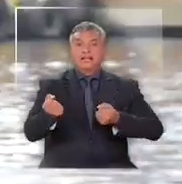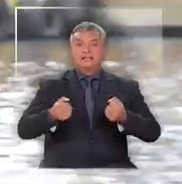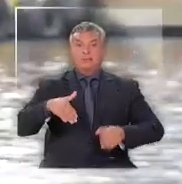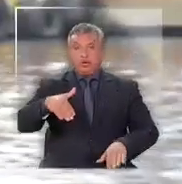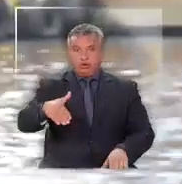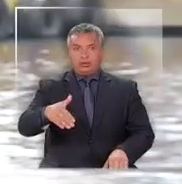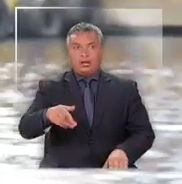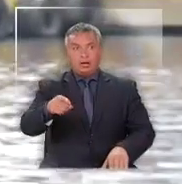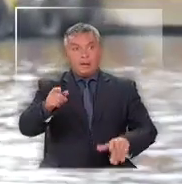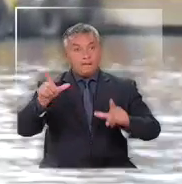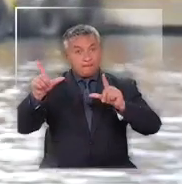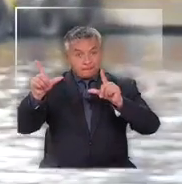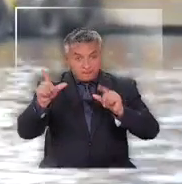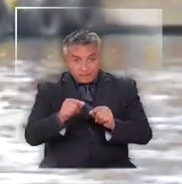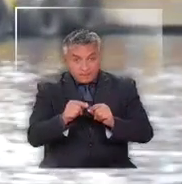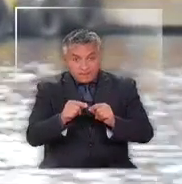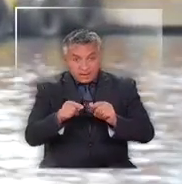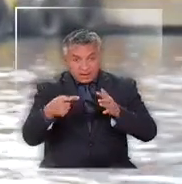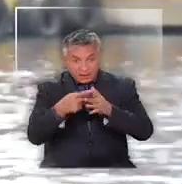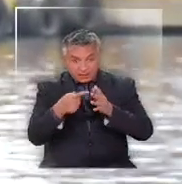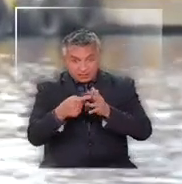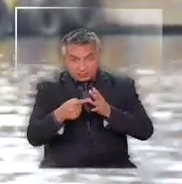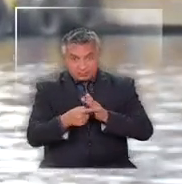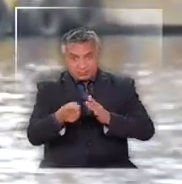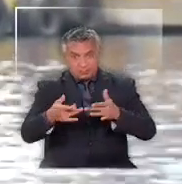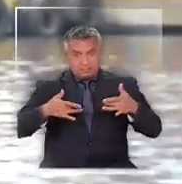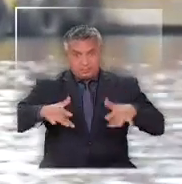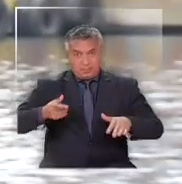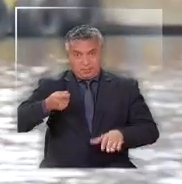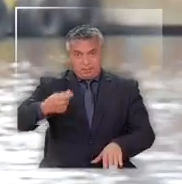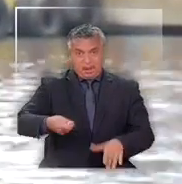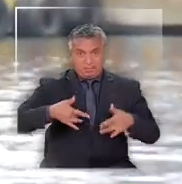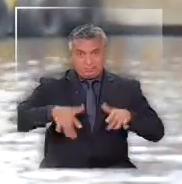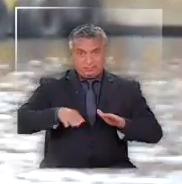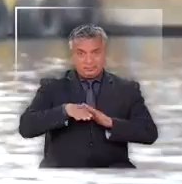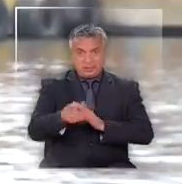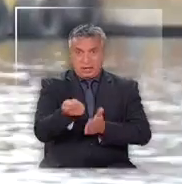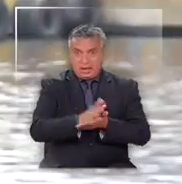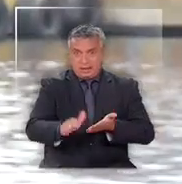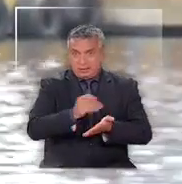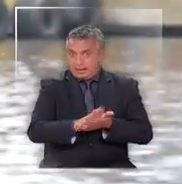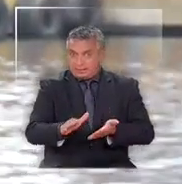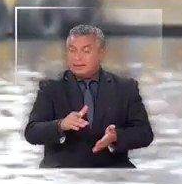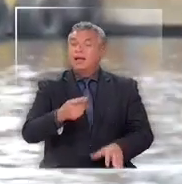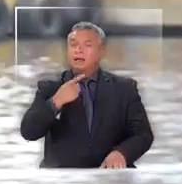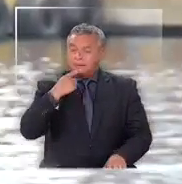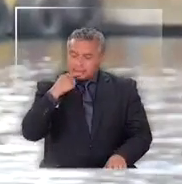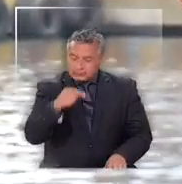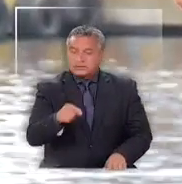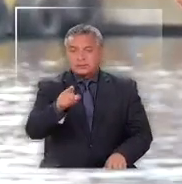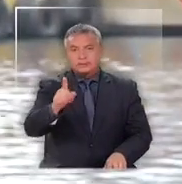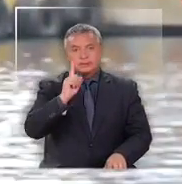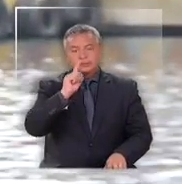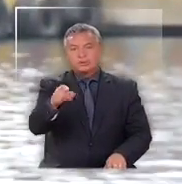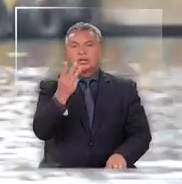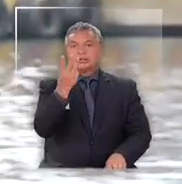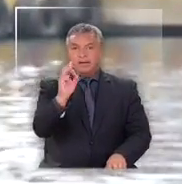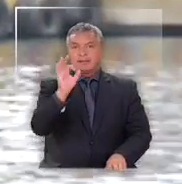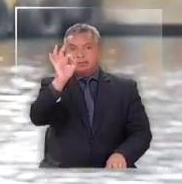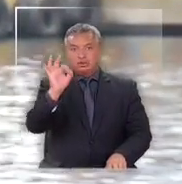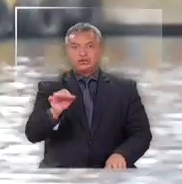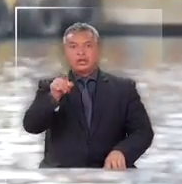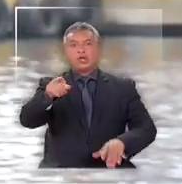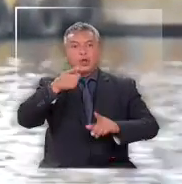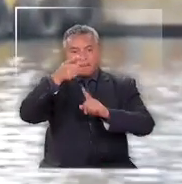Disminuir la evasión es un desafío que mantenemos. Nosotros nos pusimos una meta de cara al país que fue de un 30% en el mes de